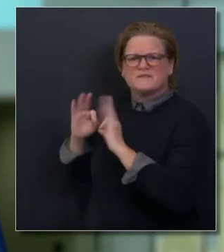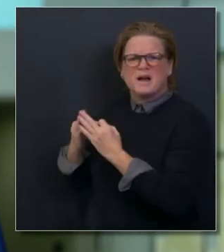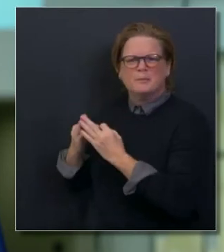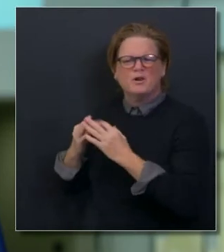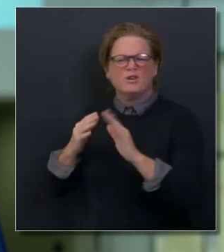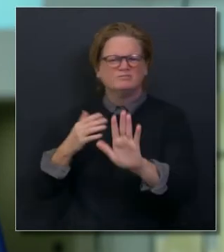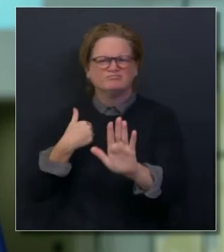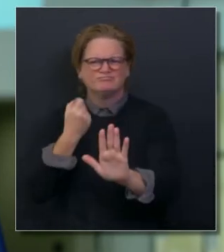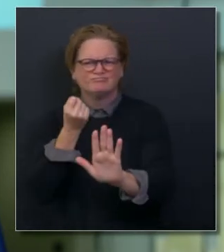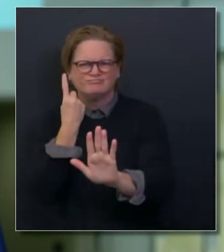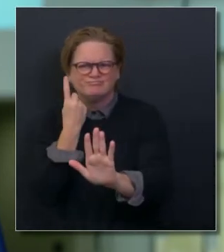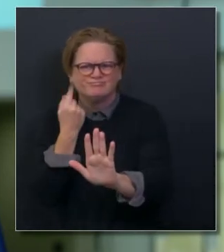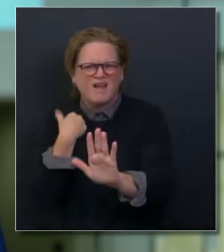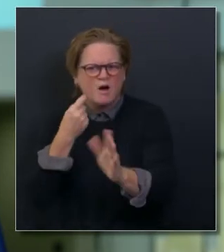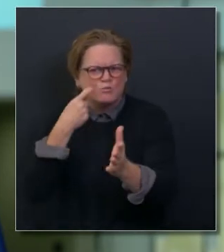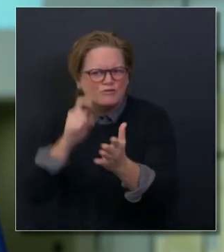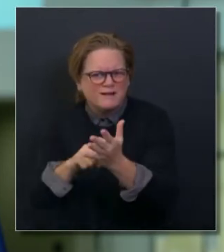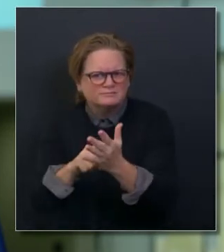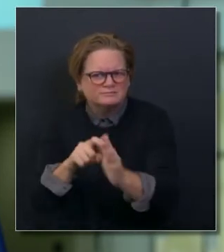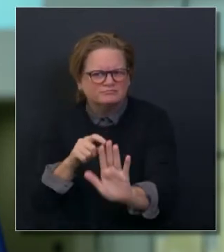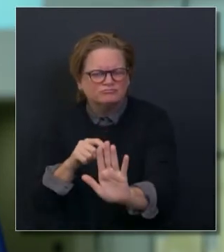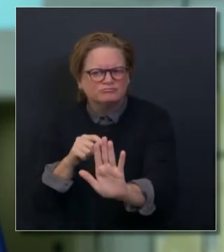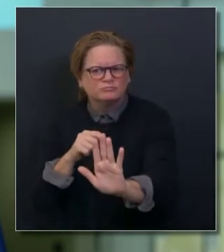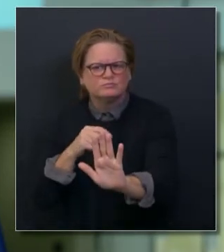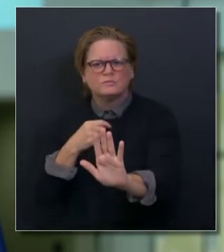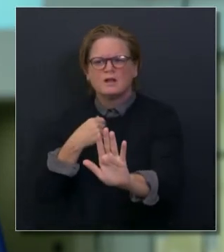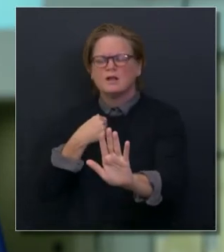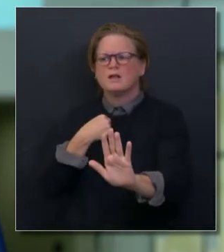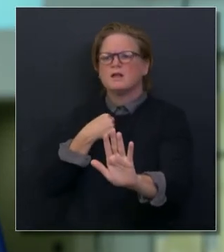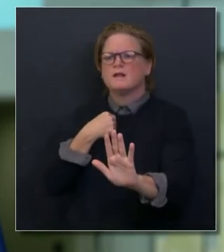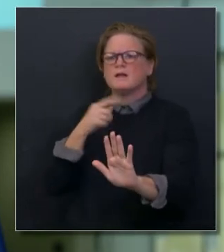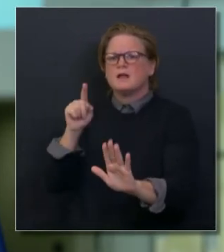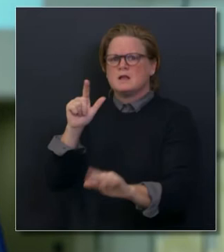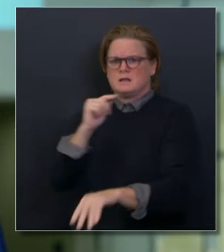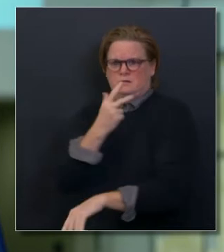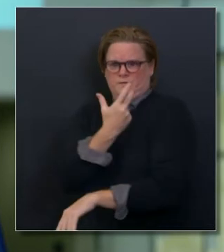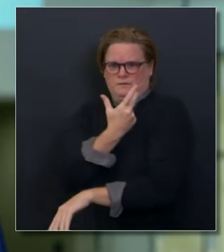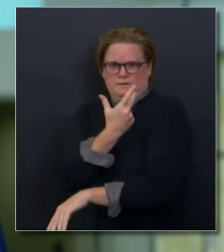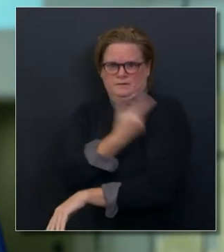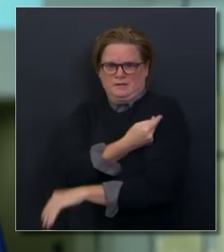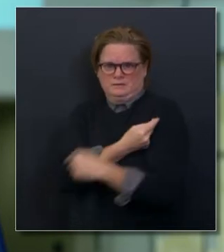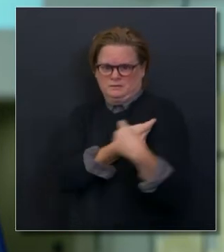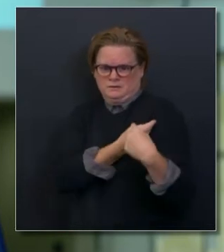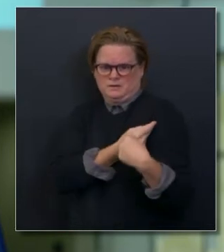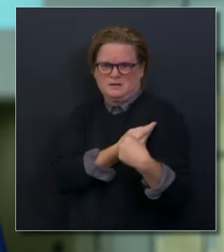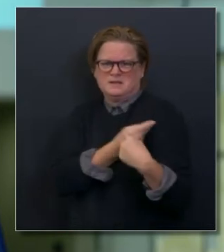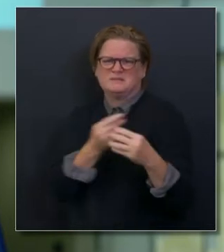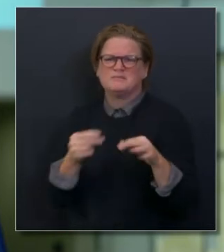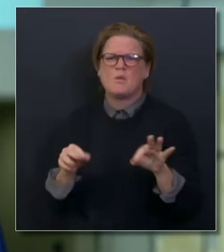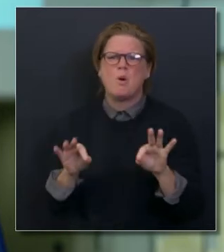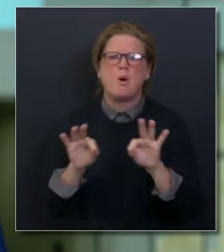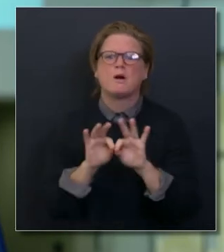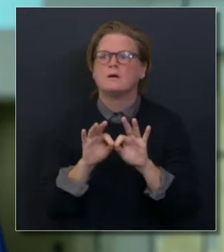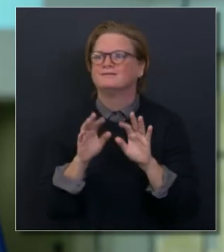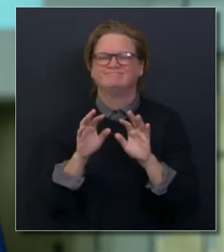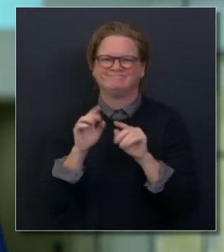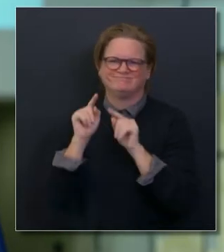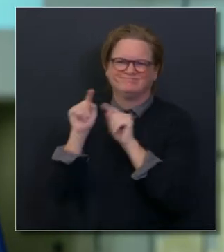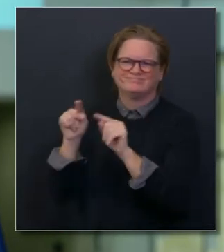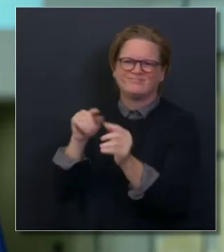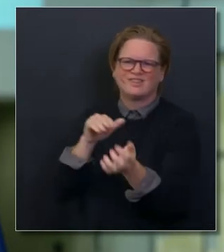Es importante reconocer la potencia de esto de proteger a los trabajadores, no solamente para que ellos